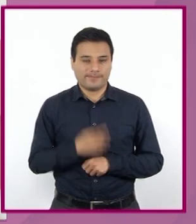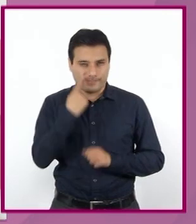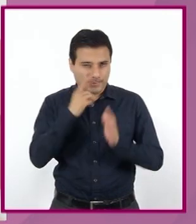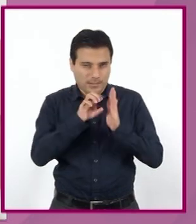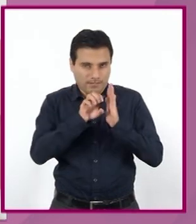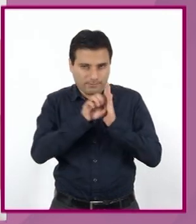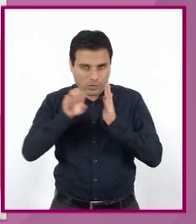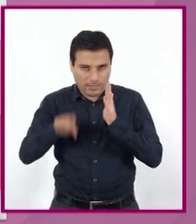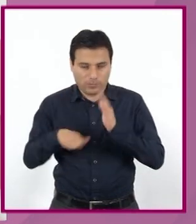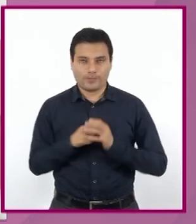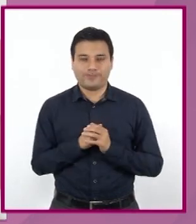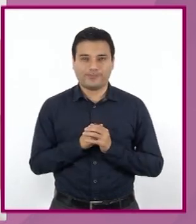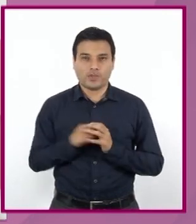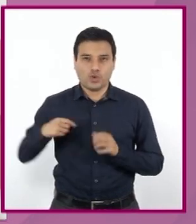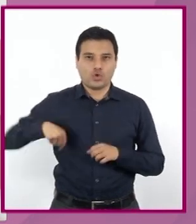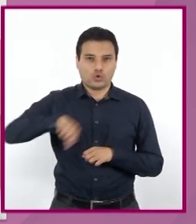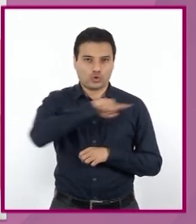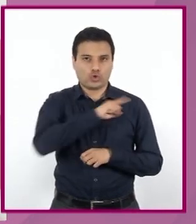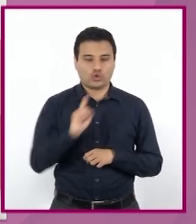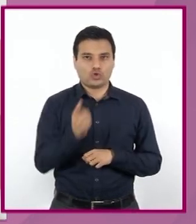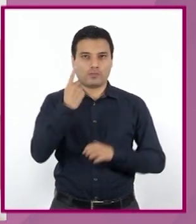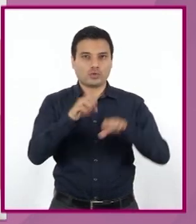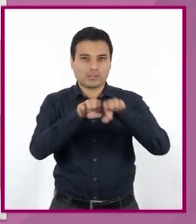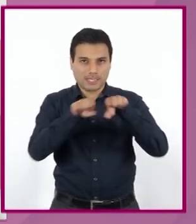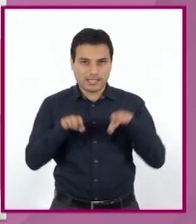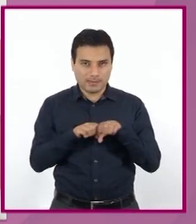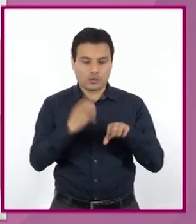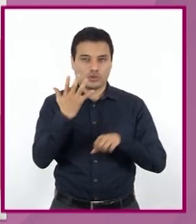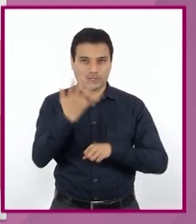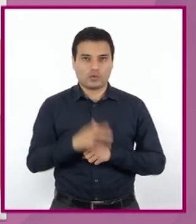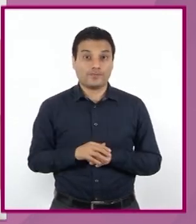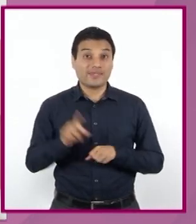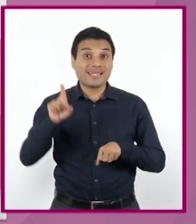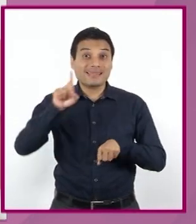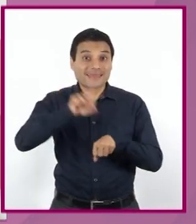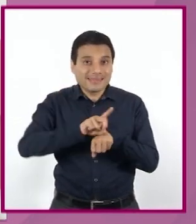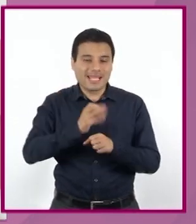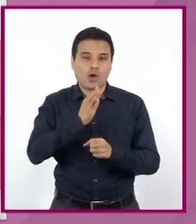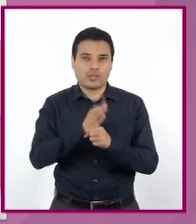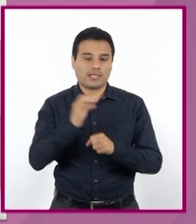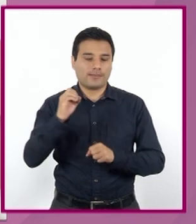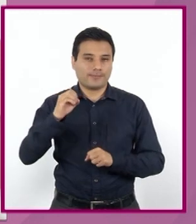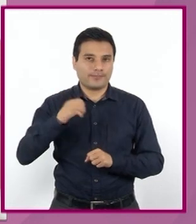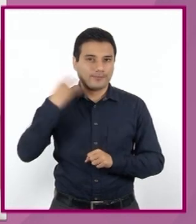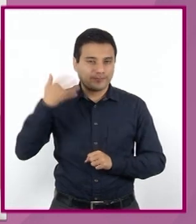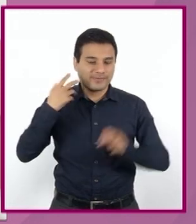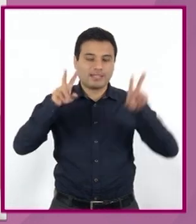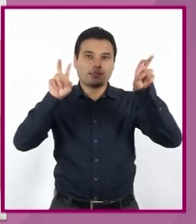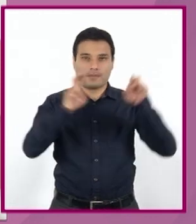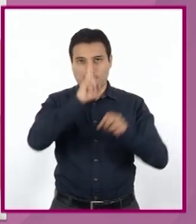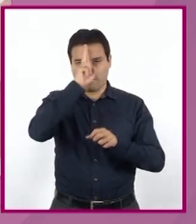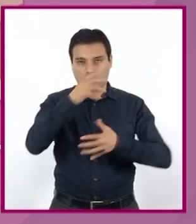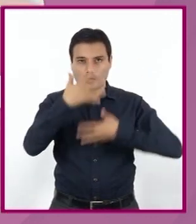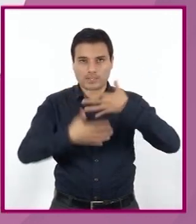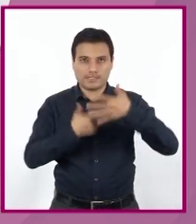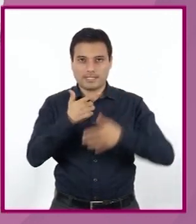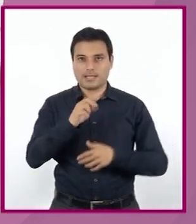ejemplo, nosotros somos el equipo 5 y el día de hoy expondremos el tema violencia de género.